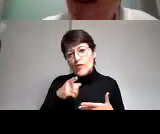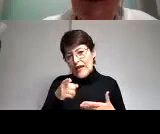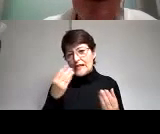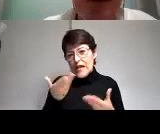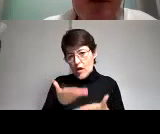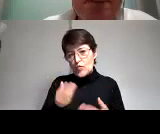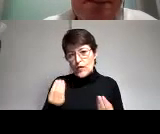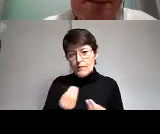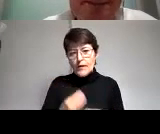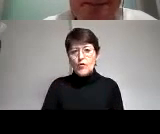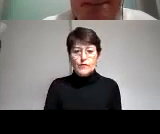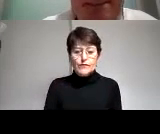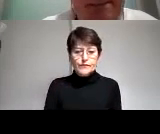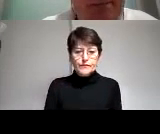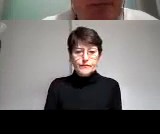muy buen tratamiento.